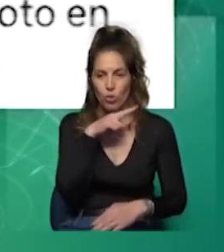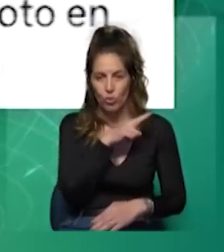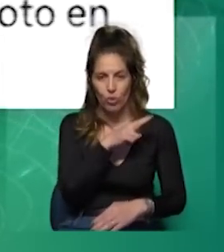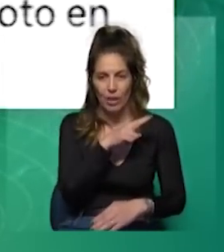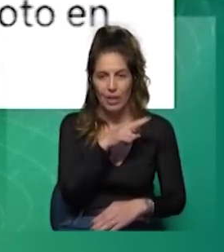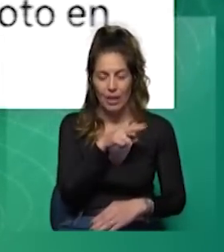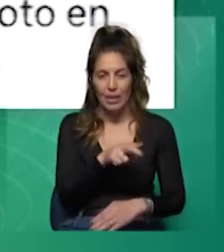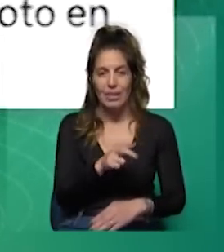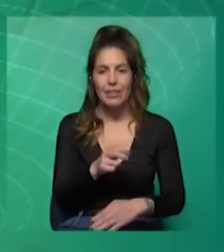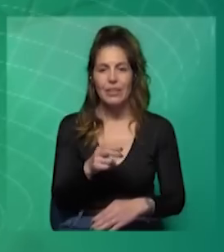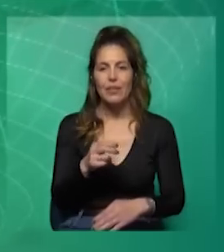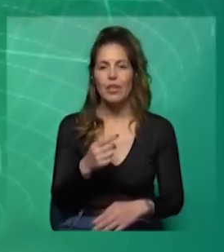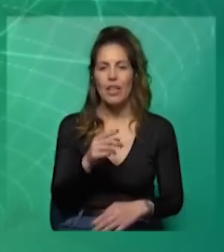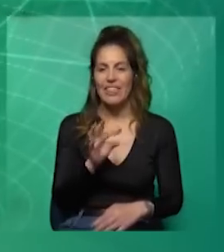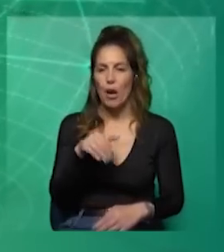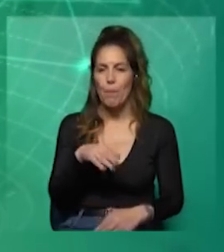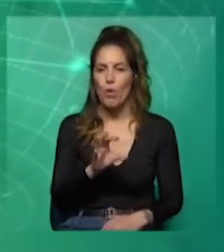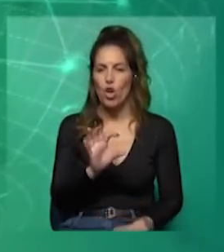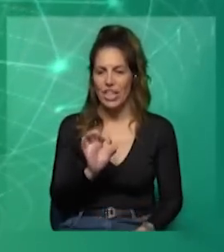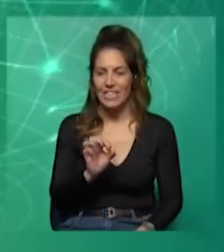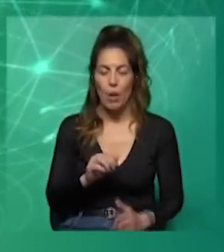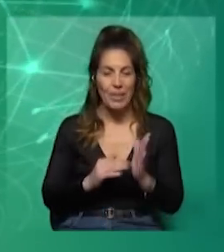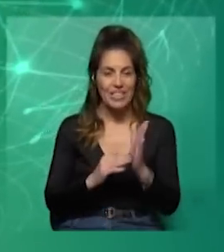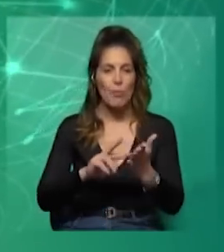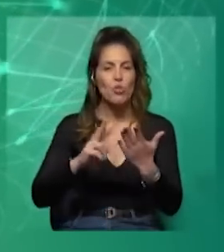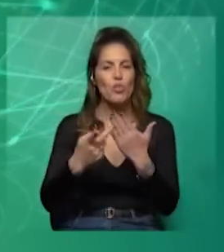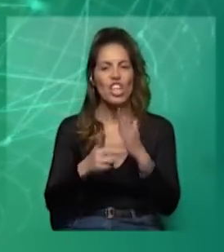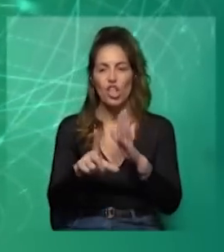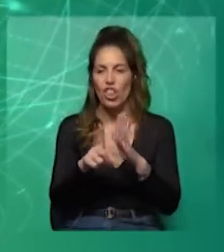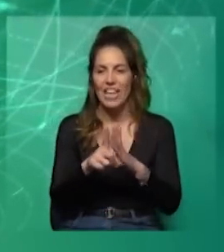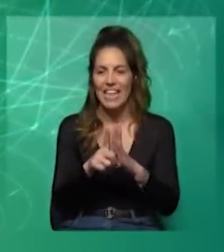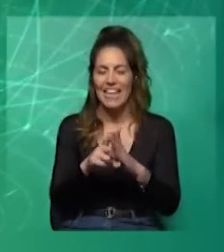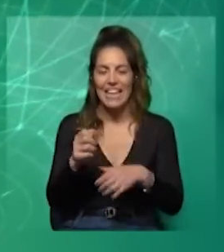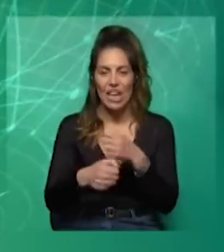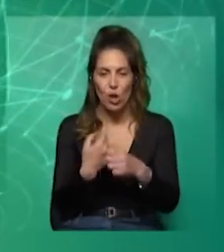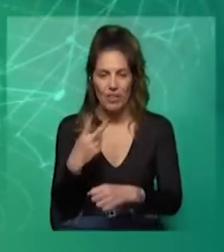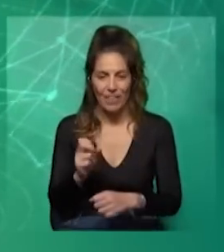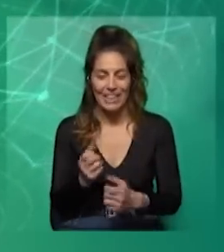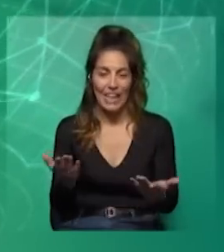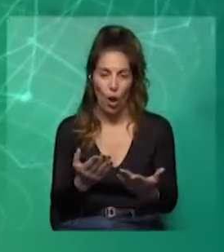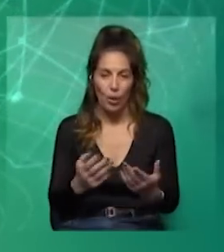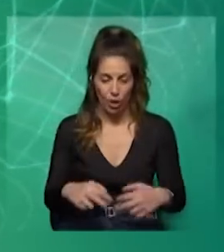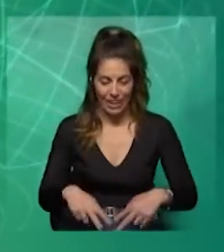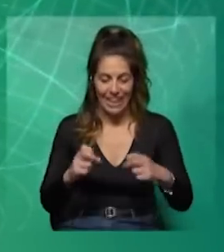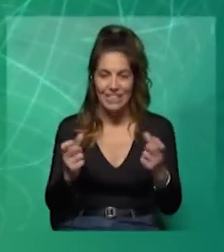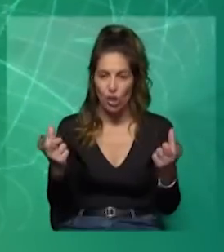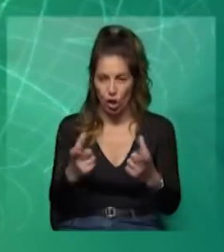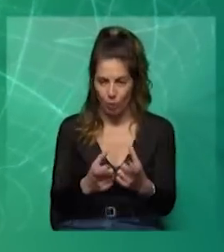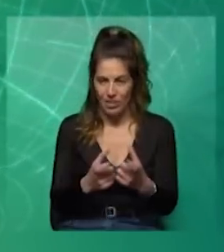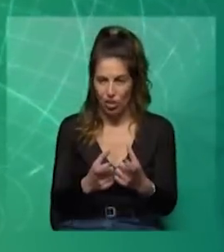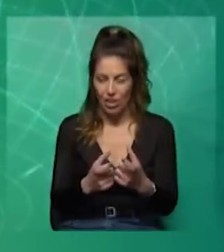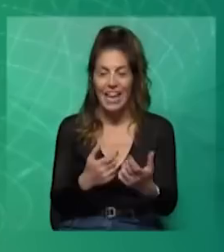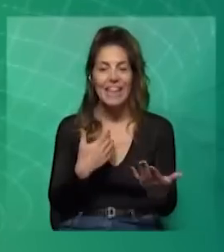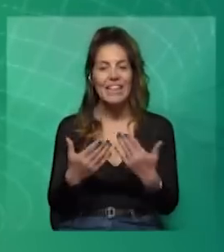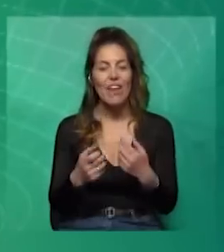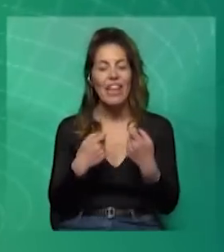higiene menstrual y a los tampones nosotros presentamos un proyecto de ley en el año 2020 que está estudio todavía de la comisión que ahora pasó a la comisión de equ género que refiere